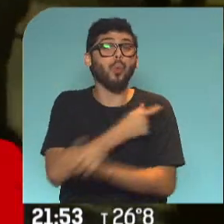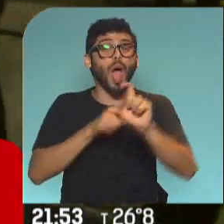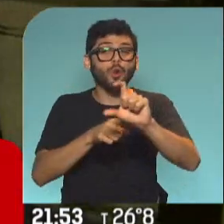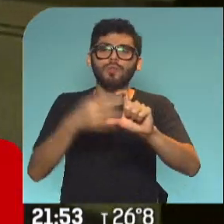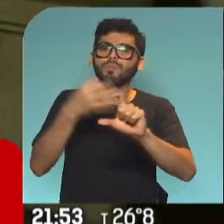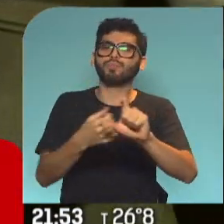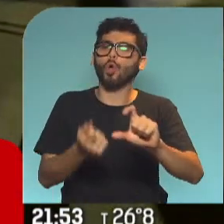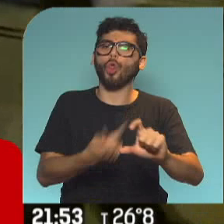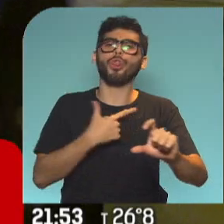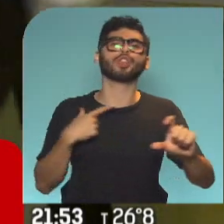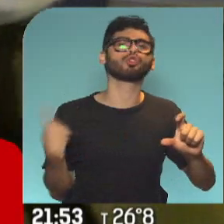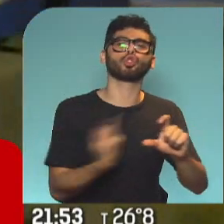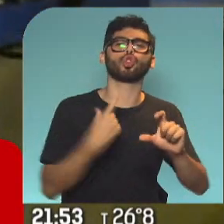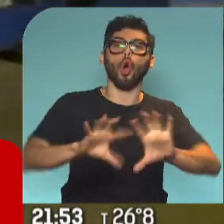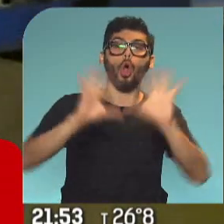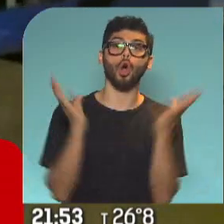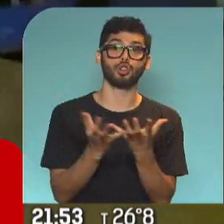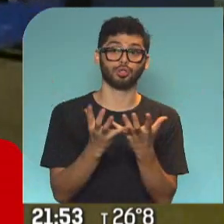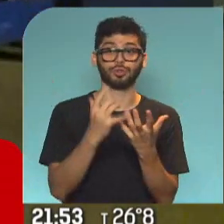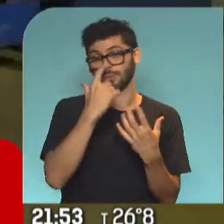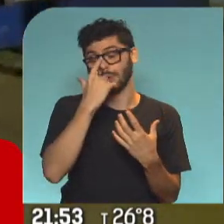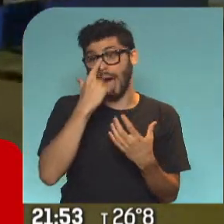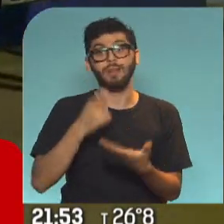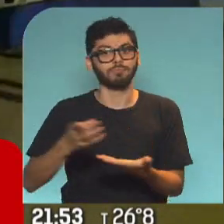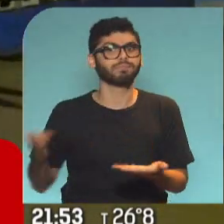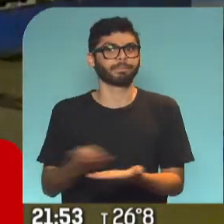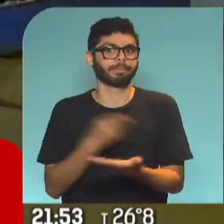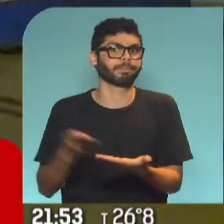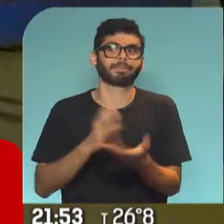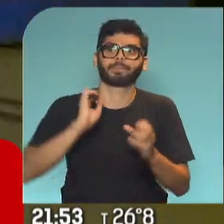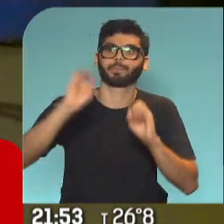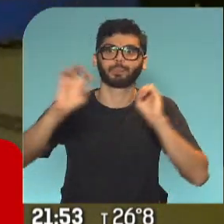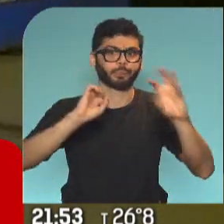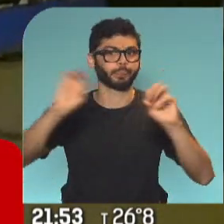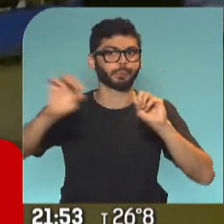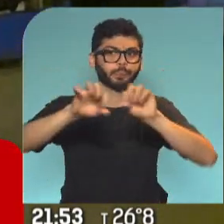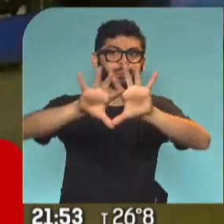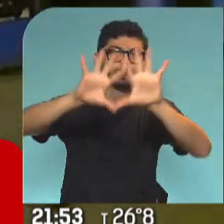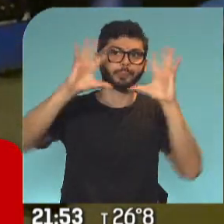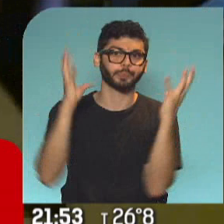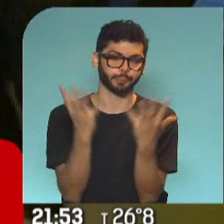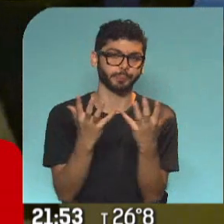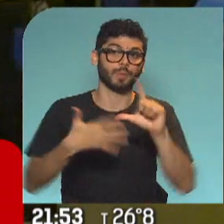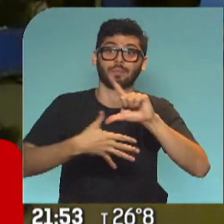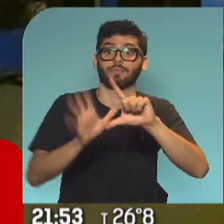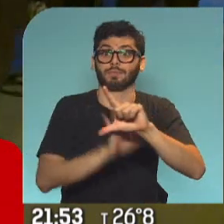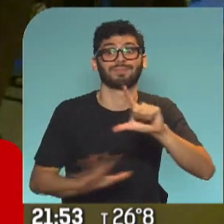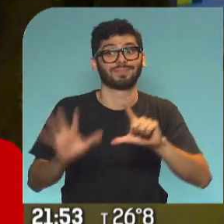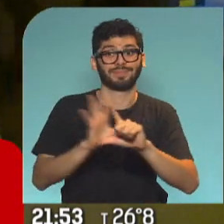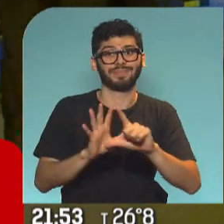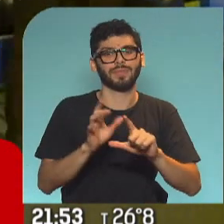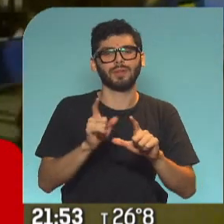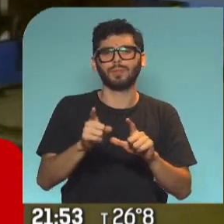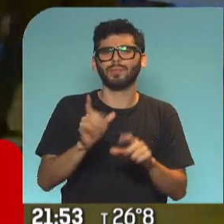pueda producir en ambos países y para que además, bueno, puedan tener acceso en toda la región. Esta idea de que se llega tarde,